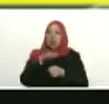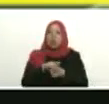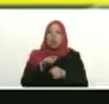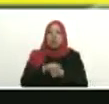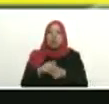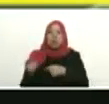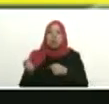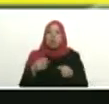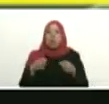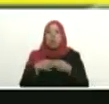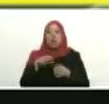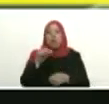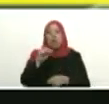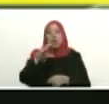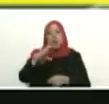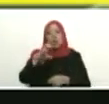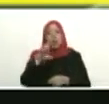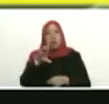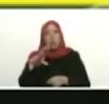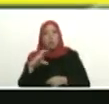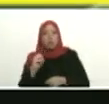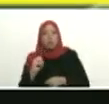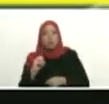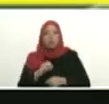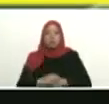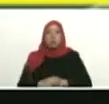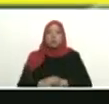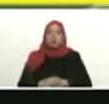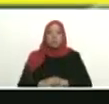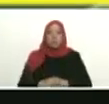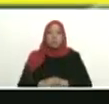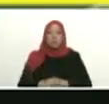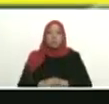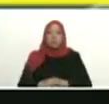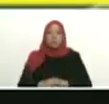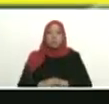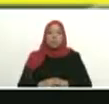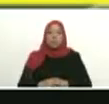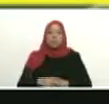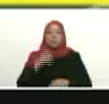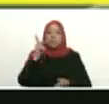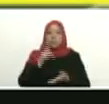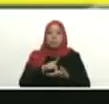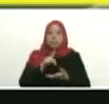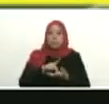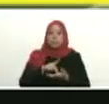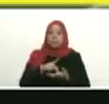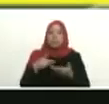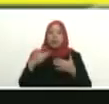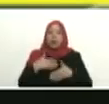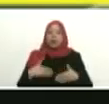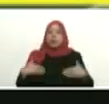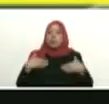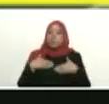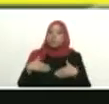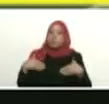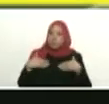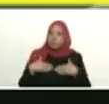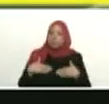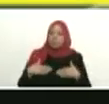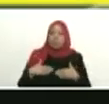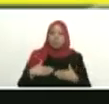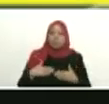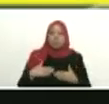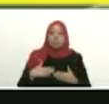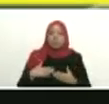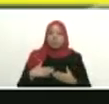Adeco. El diputado Adeco quedó como pajarito en grama, viendo para los lados.